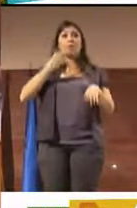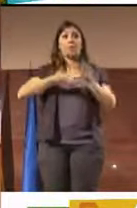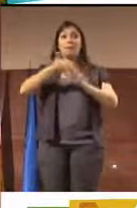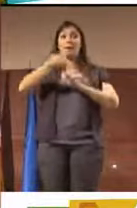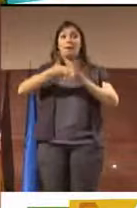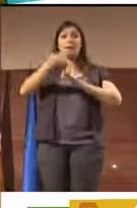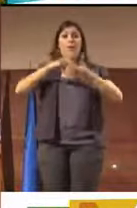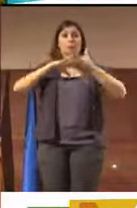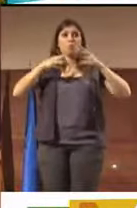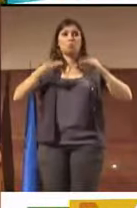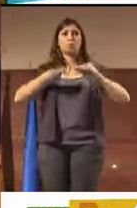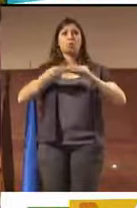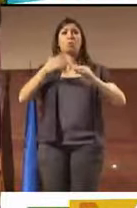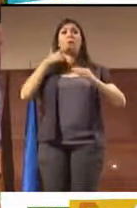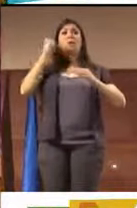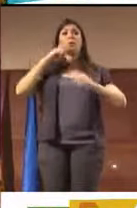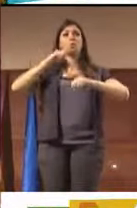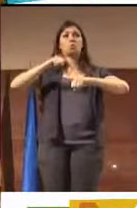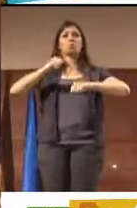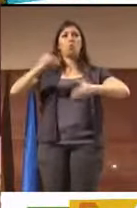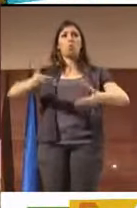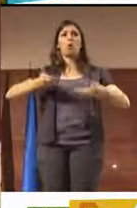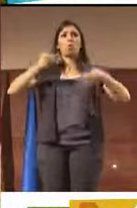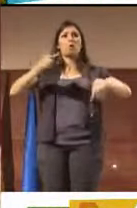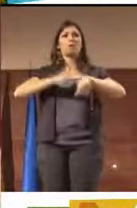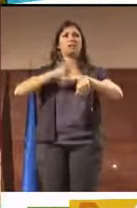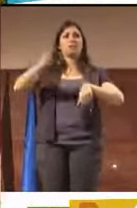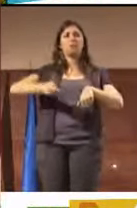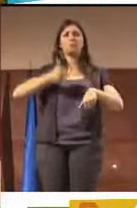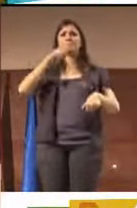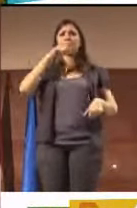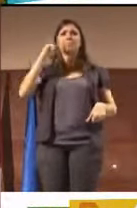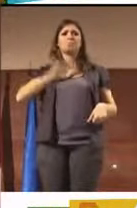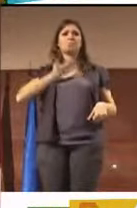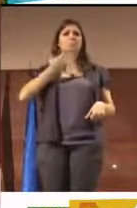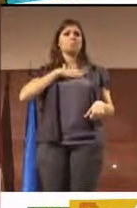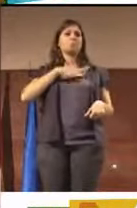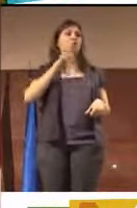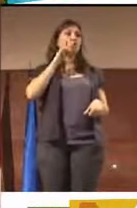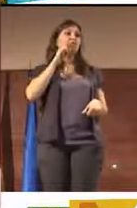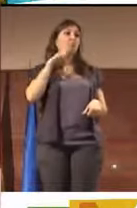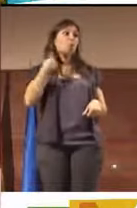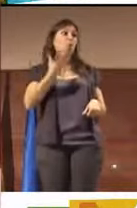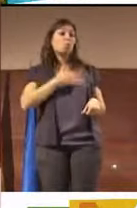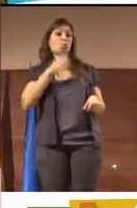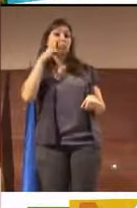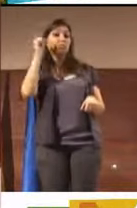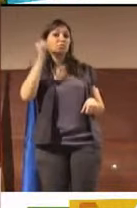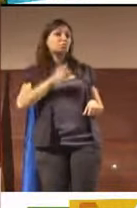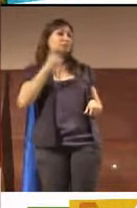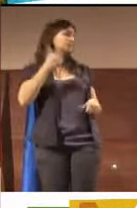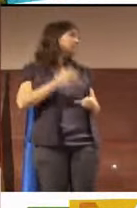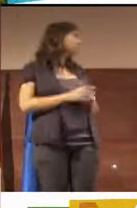en posturas mantenidas. Si tenemos ocasión de ver algún PowerPoint, veremos un poquito.